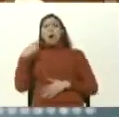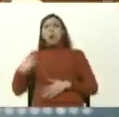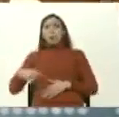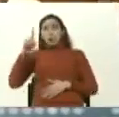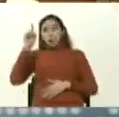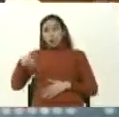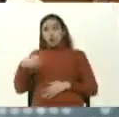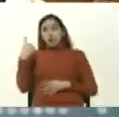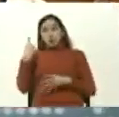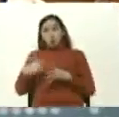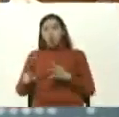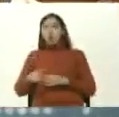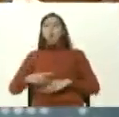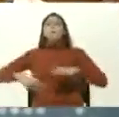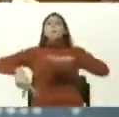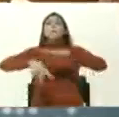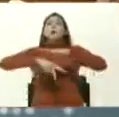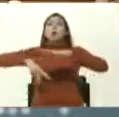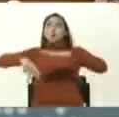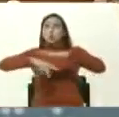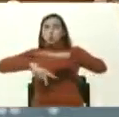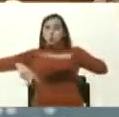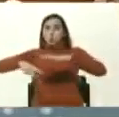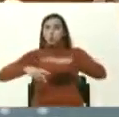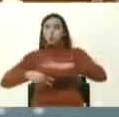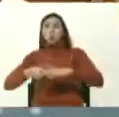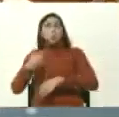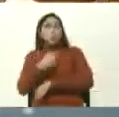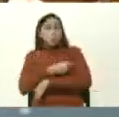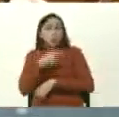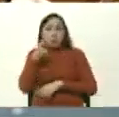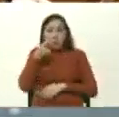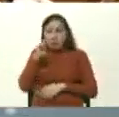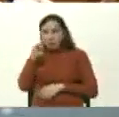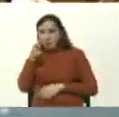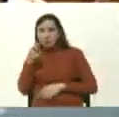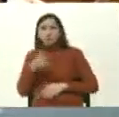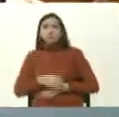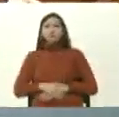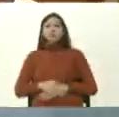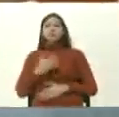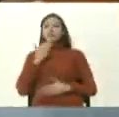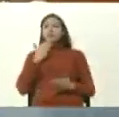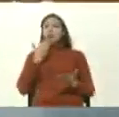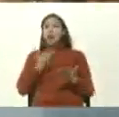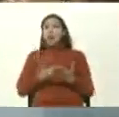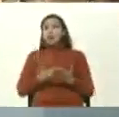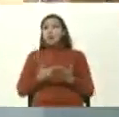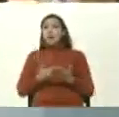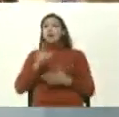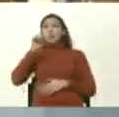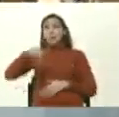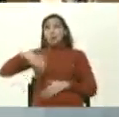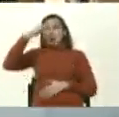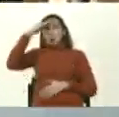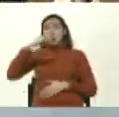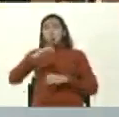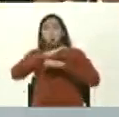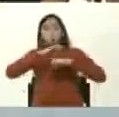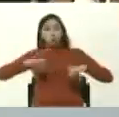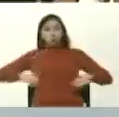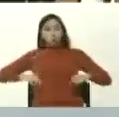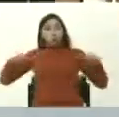escuelas y los simoncitos para lo que es la rutina de las vacunas. Gracias. Bueno, vicepresidenta, aquí la Guardia Nacional, la Guardia del Pueblo,